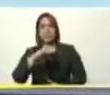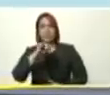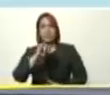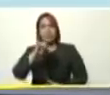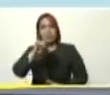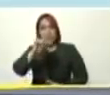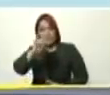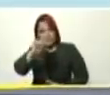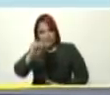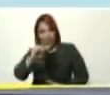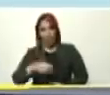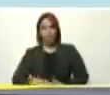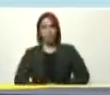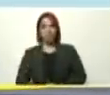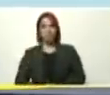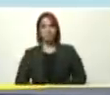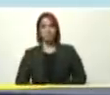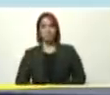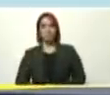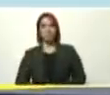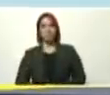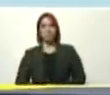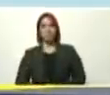Silita Flores de Maduro,